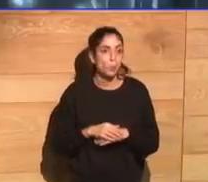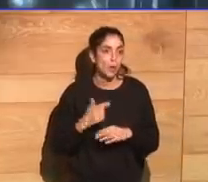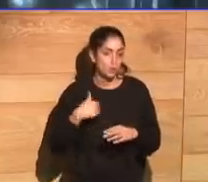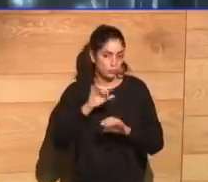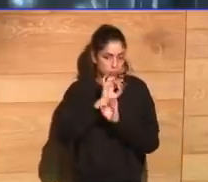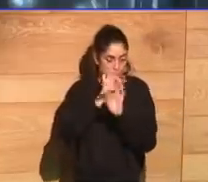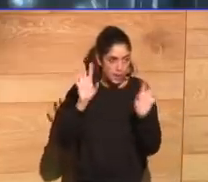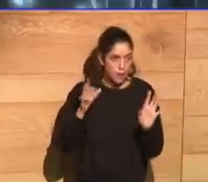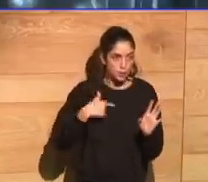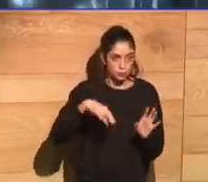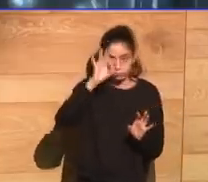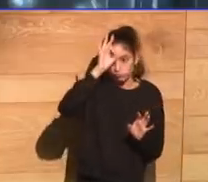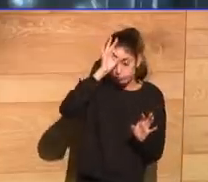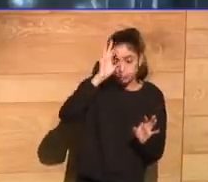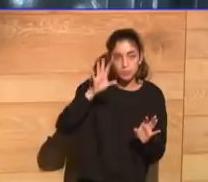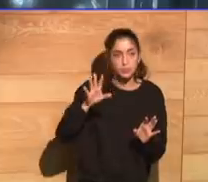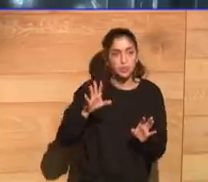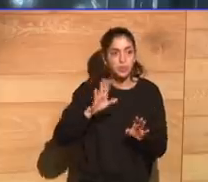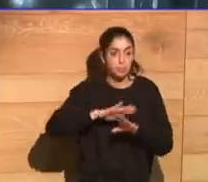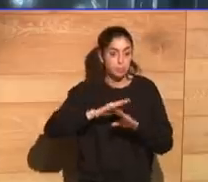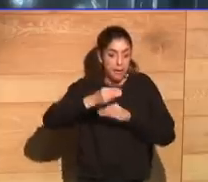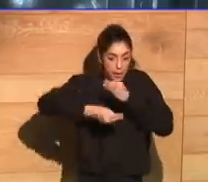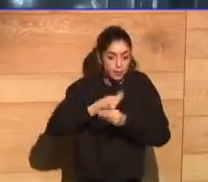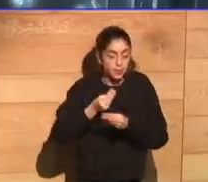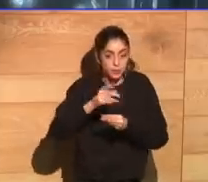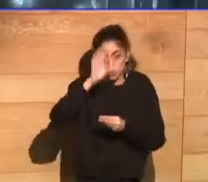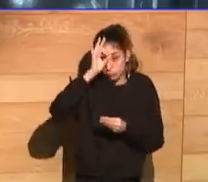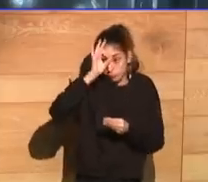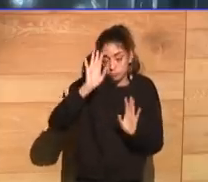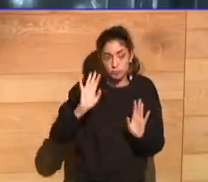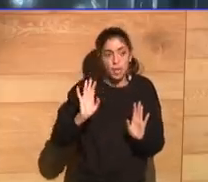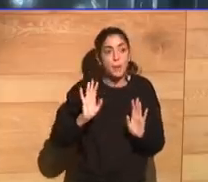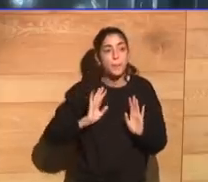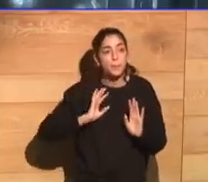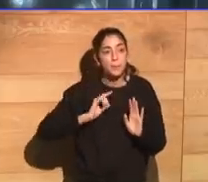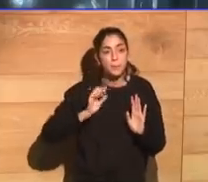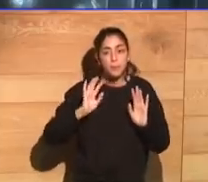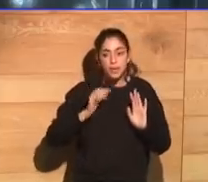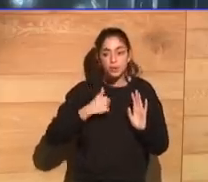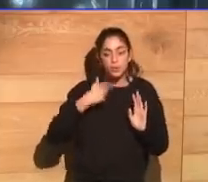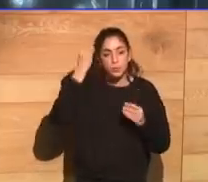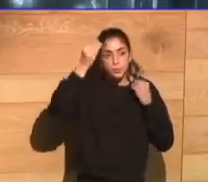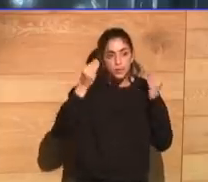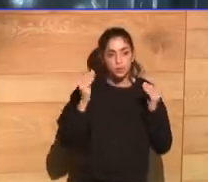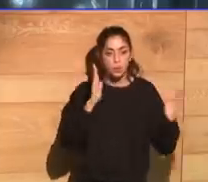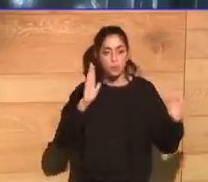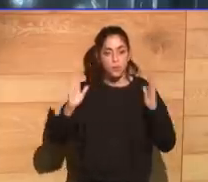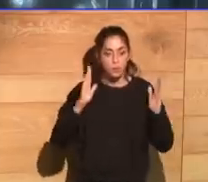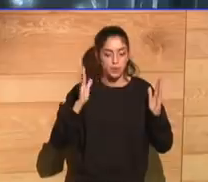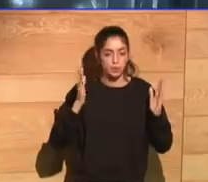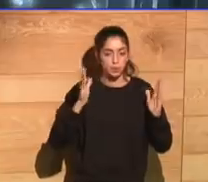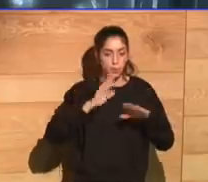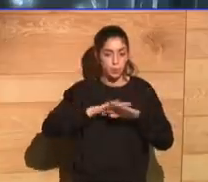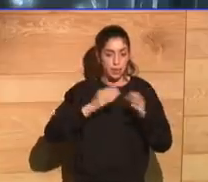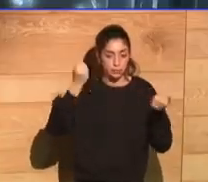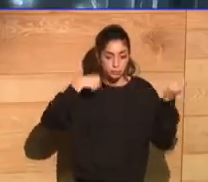Obviamente no tengo ni idea cómo para hacerla, pero digo que como espectador no sé mucho. Pero creo que uno de los momentos más bonitos de interpretación que yo